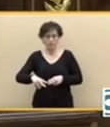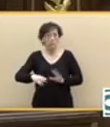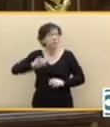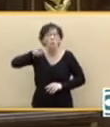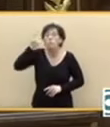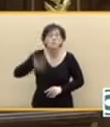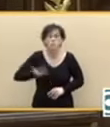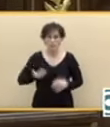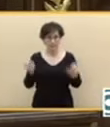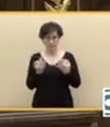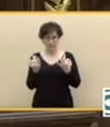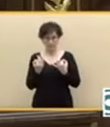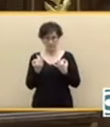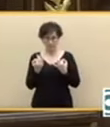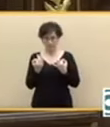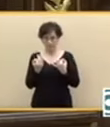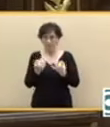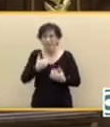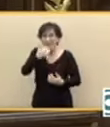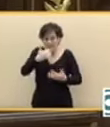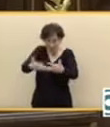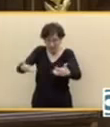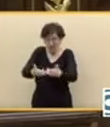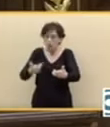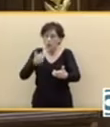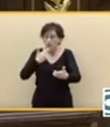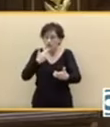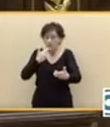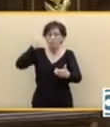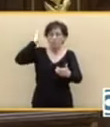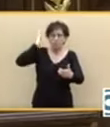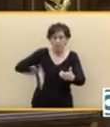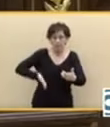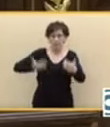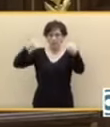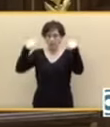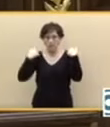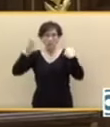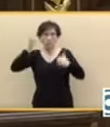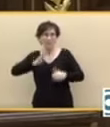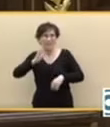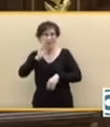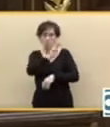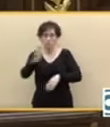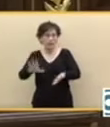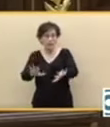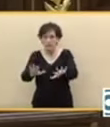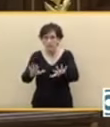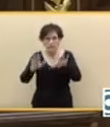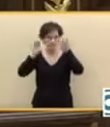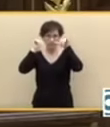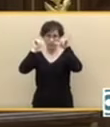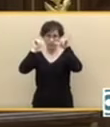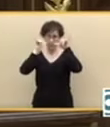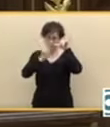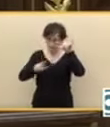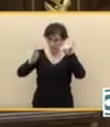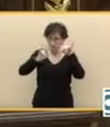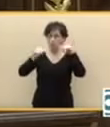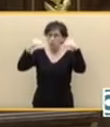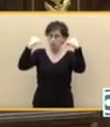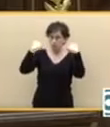ha establecido ninguna responsabilidad penal para el Partido Popular. Repito, ninguna responsabilidad penal para el